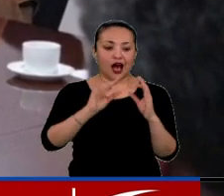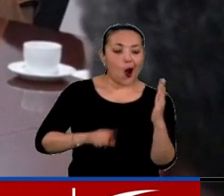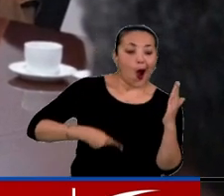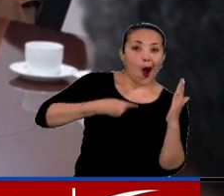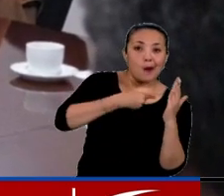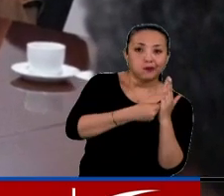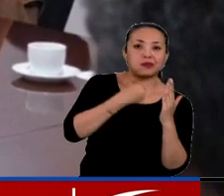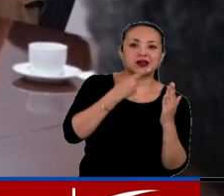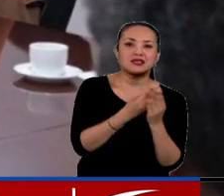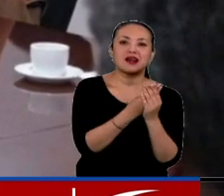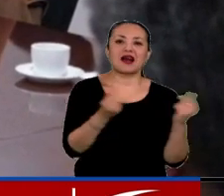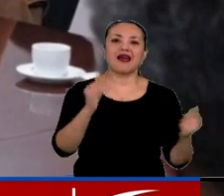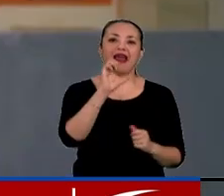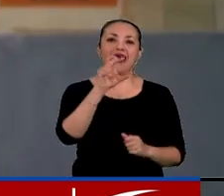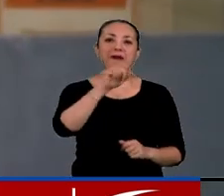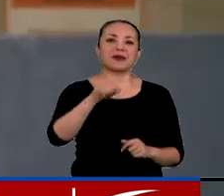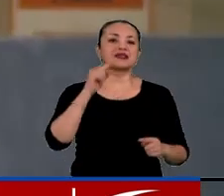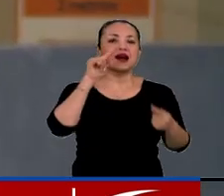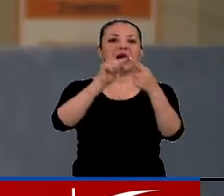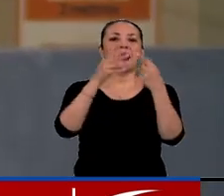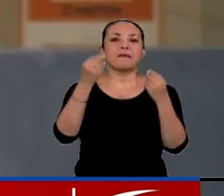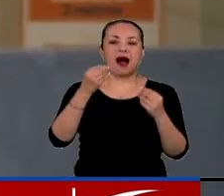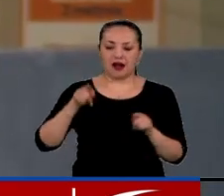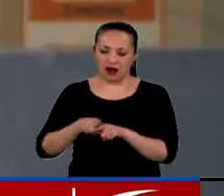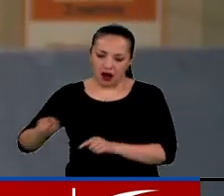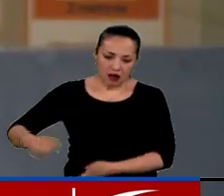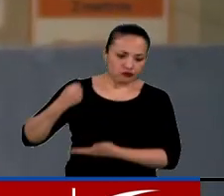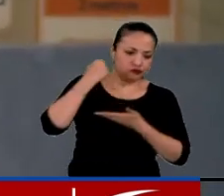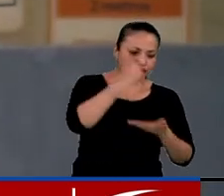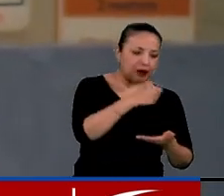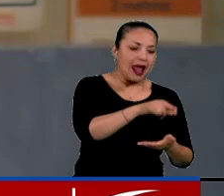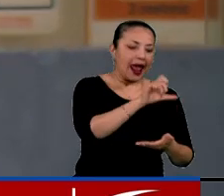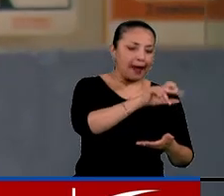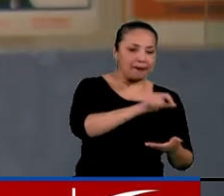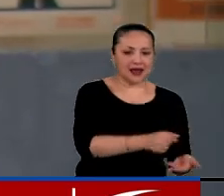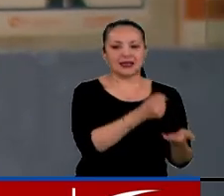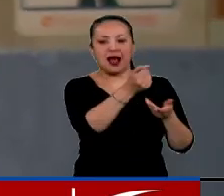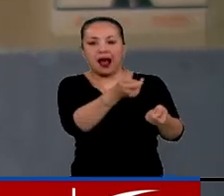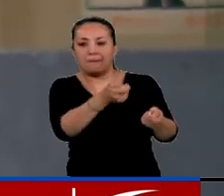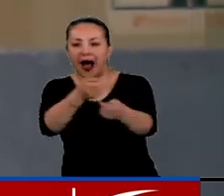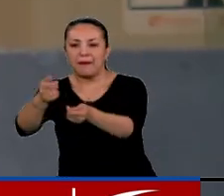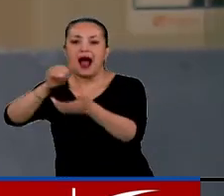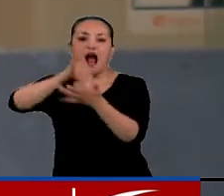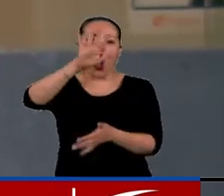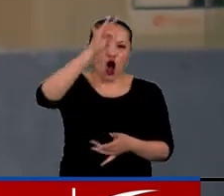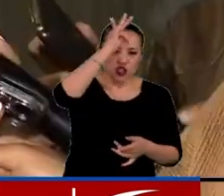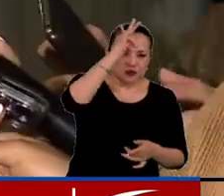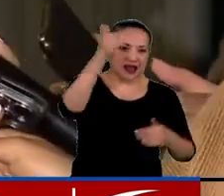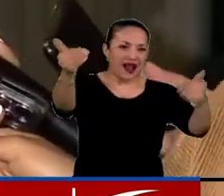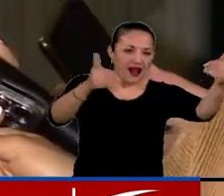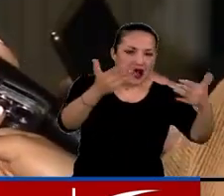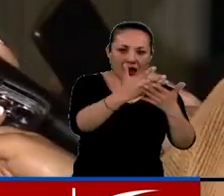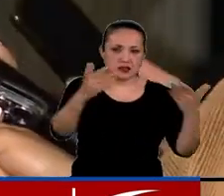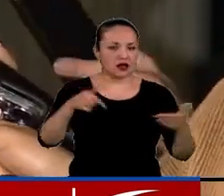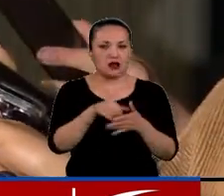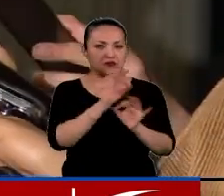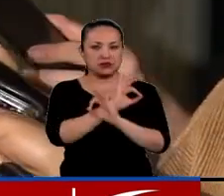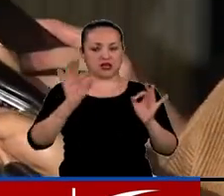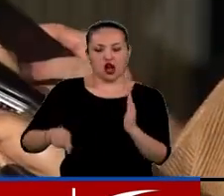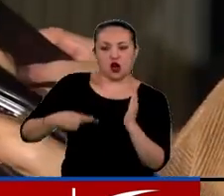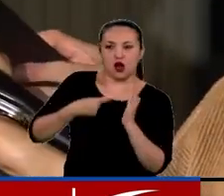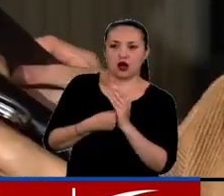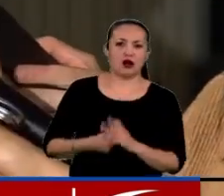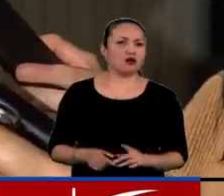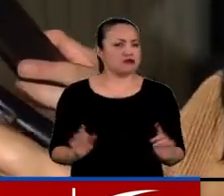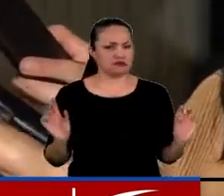como intermediarios en la prestación del servicio de salud en la reforma que presentará el gobierno el próximo lunes. No, el proyecto bajo